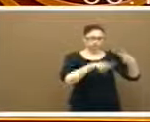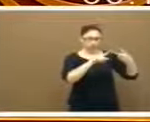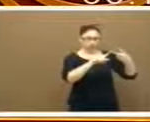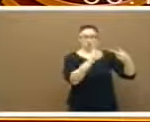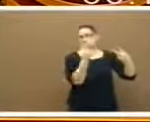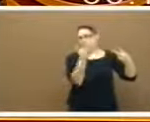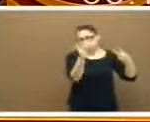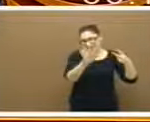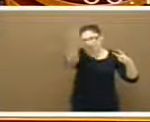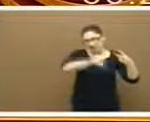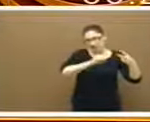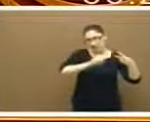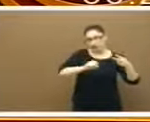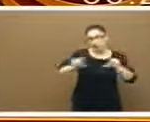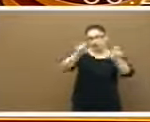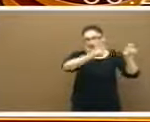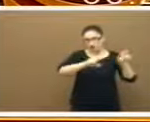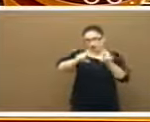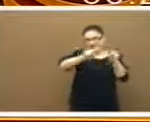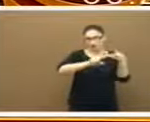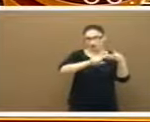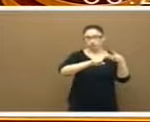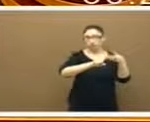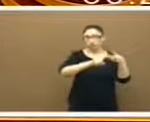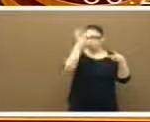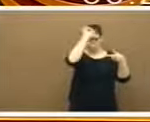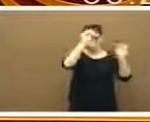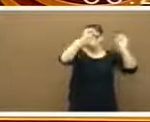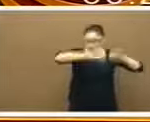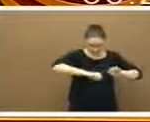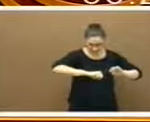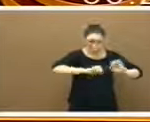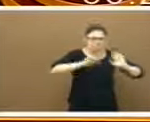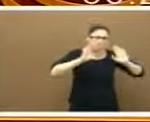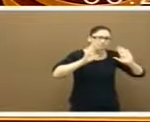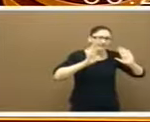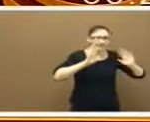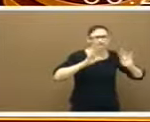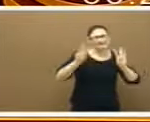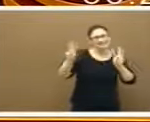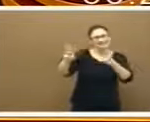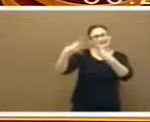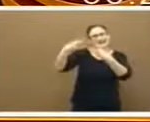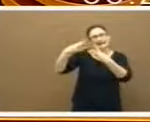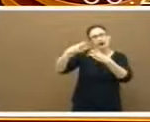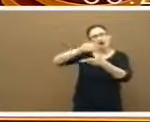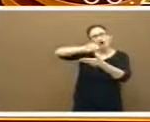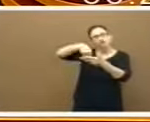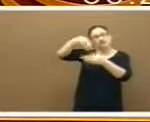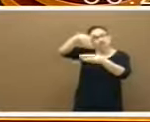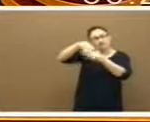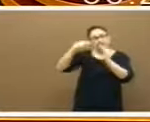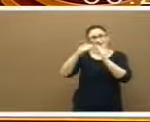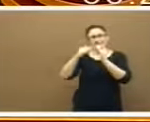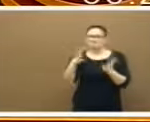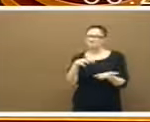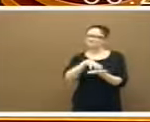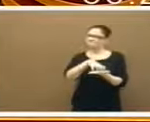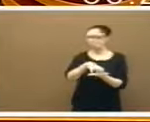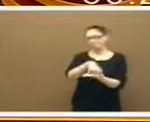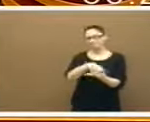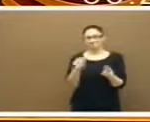informático. Tenemos nuestras dudas en esa contratación de acceso a Internet en domicilios, porque eso podría